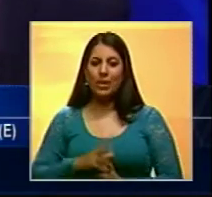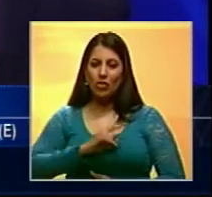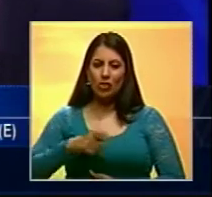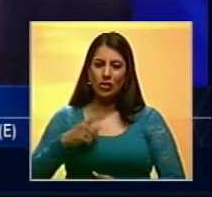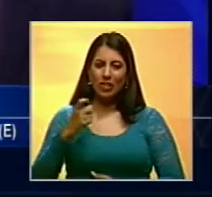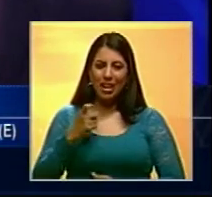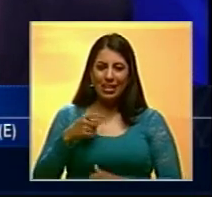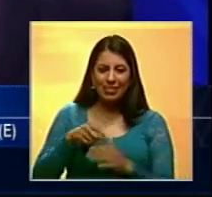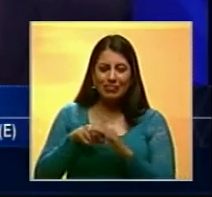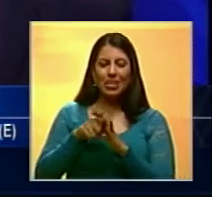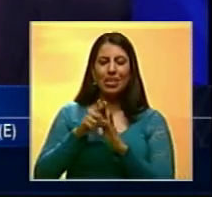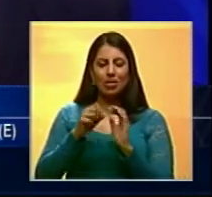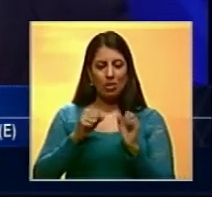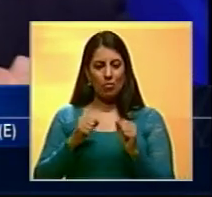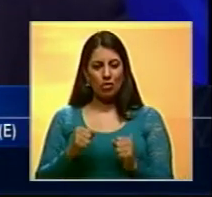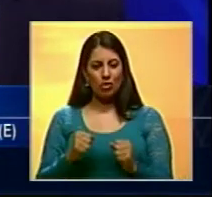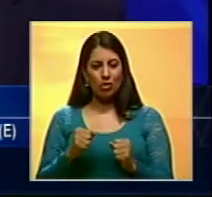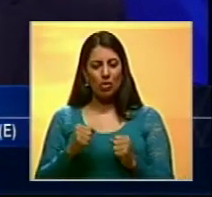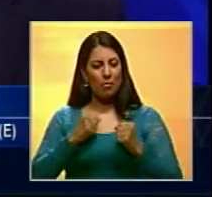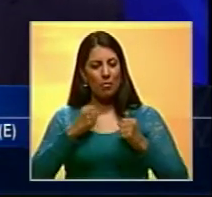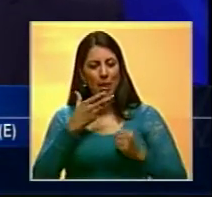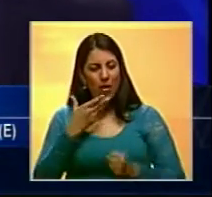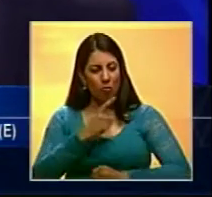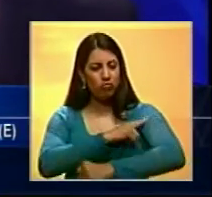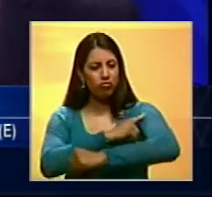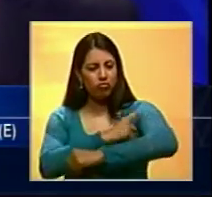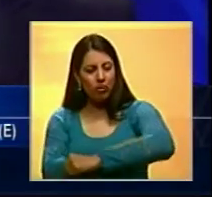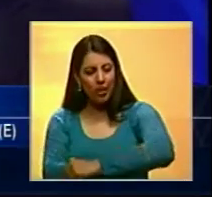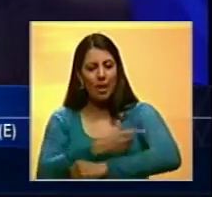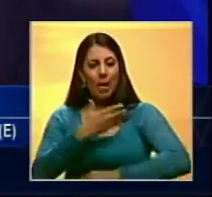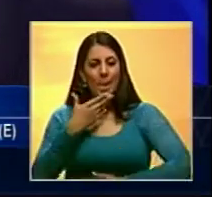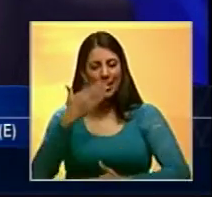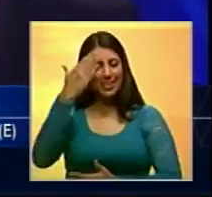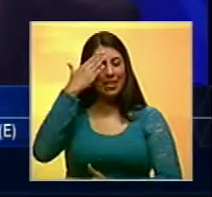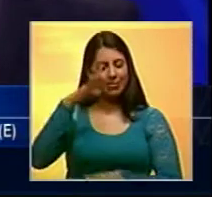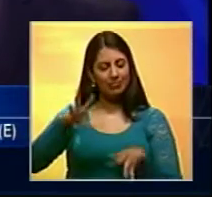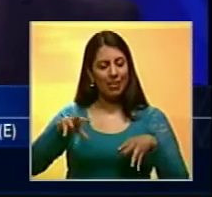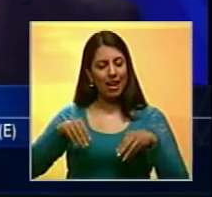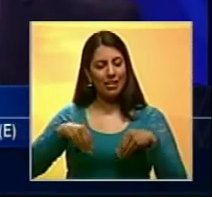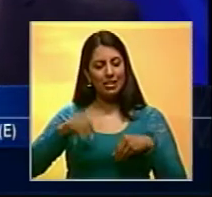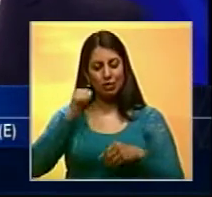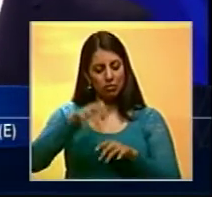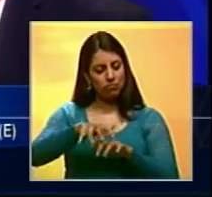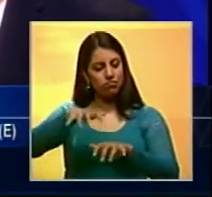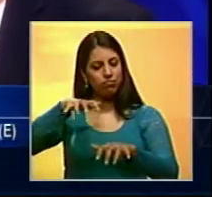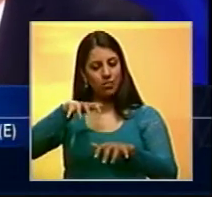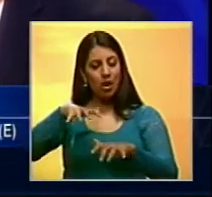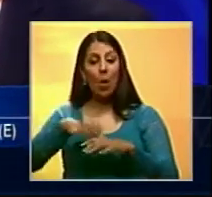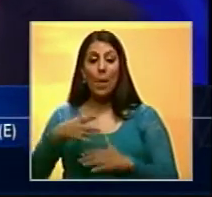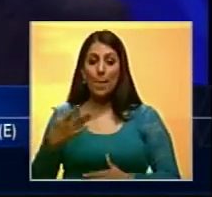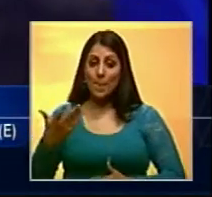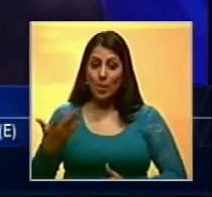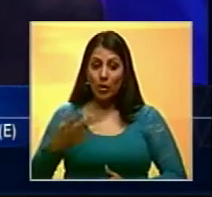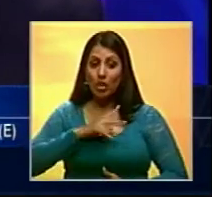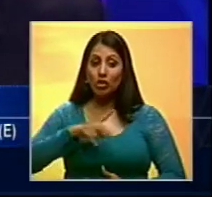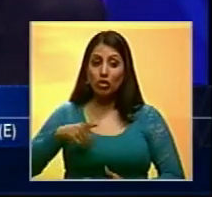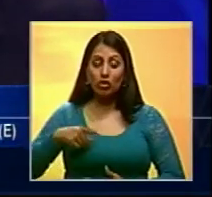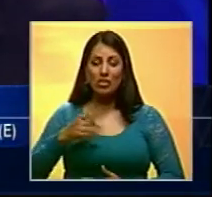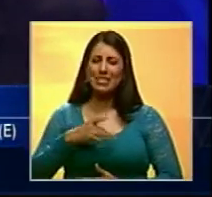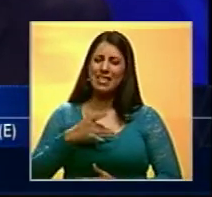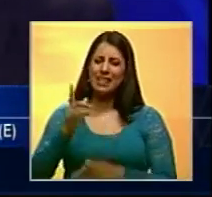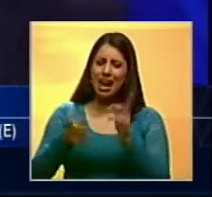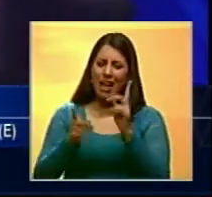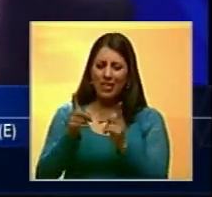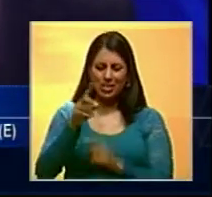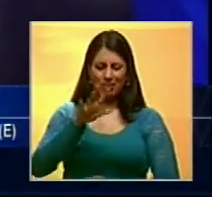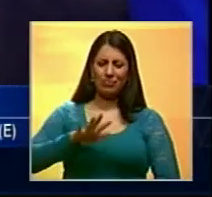tenemos que entrar con una posición de fortaleza, con una posición de saber y asumirnos mayoría. Porque es que nosotros a veces sentimos desde